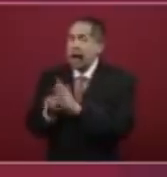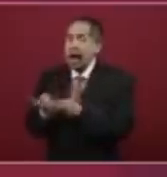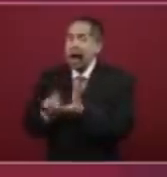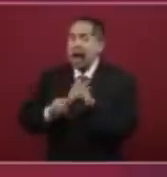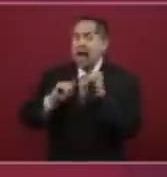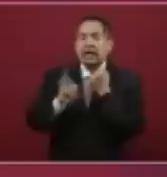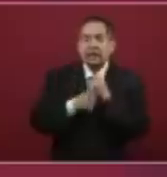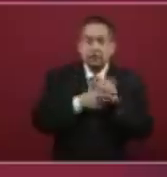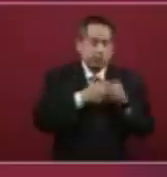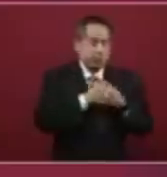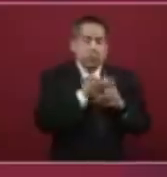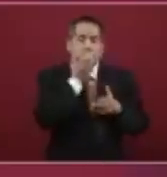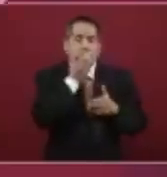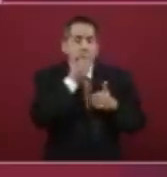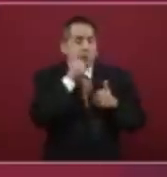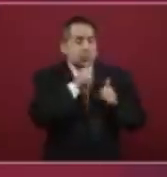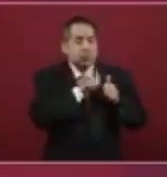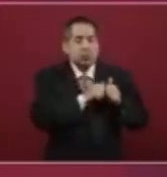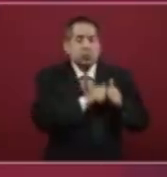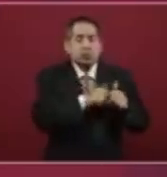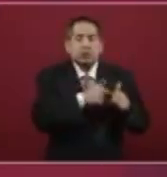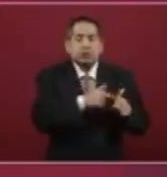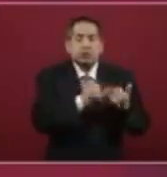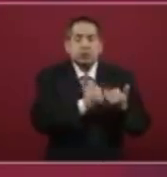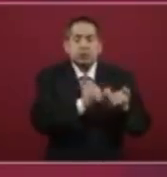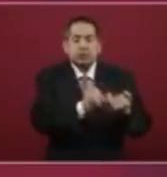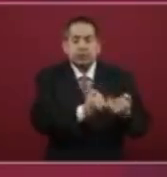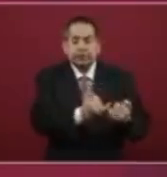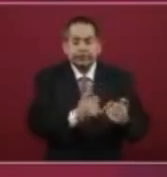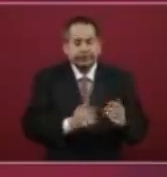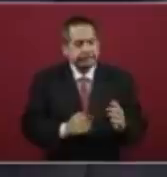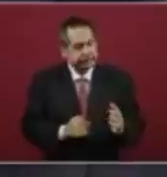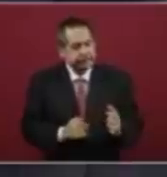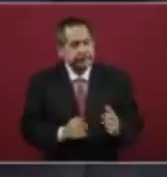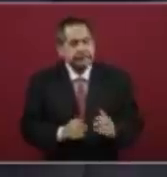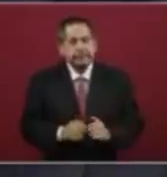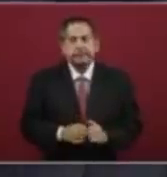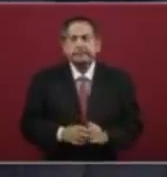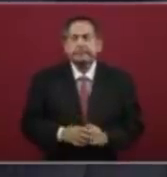y lo que quieren es